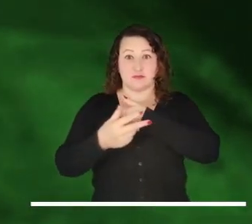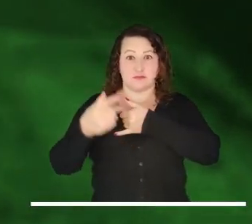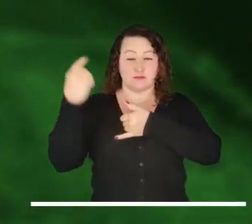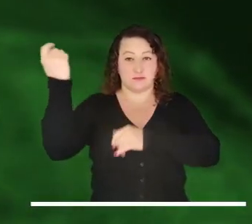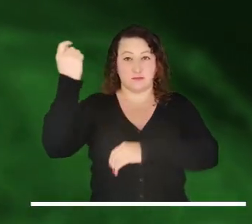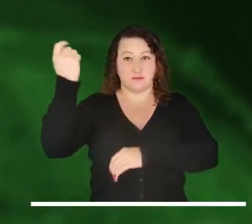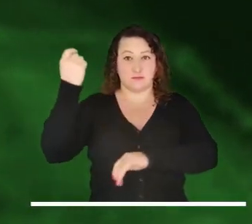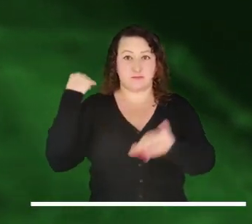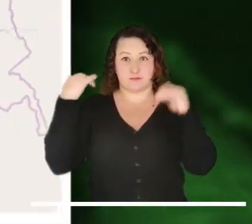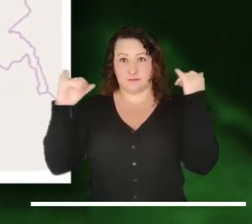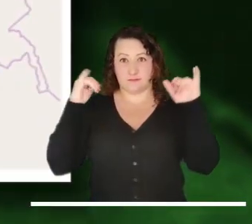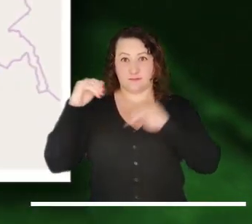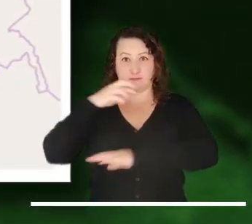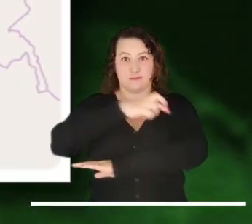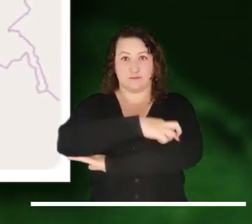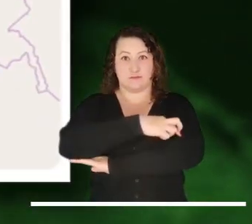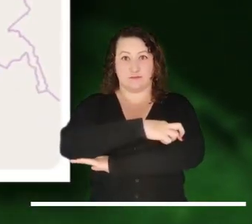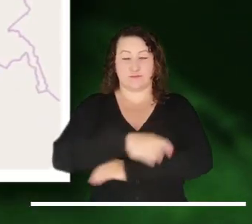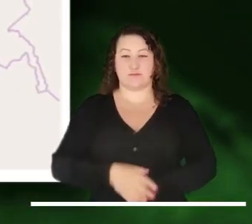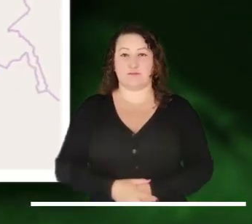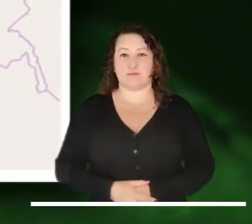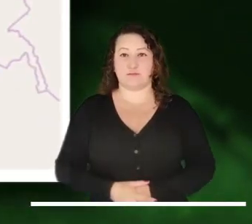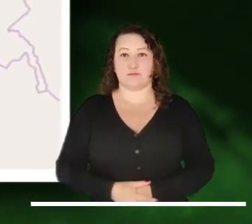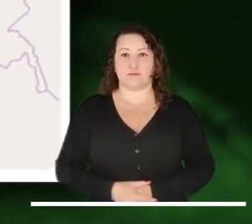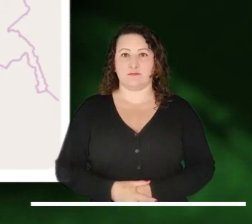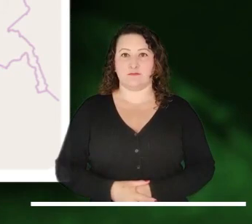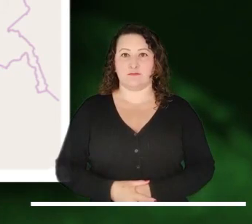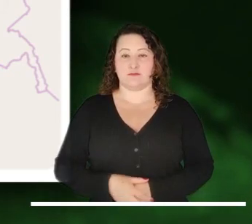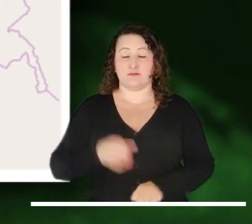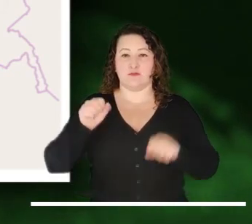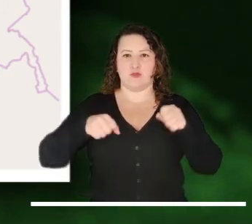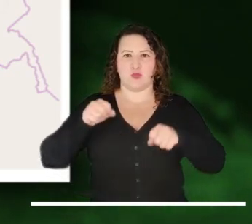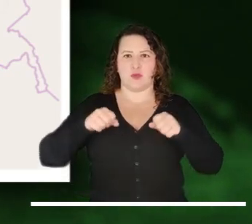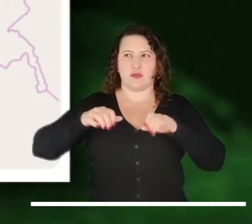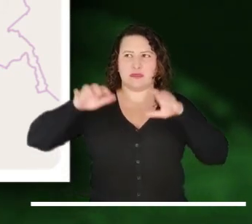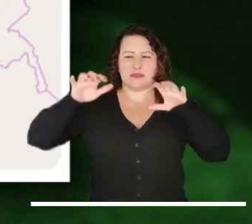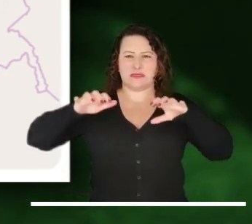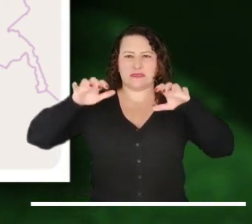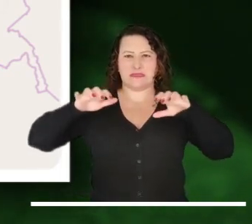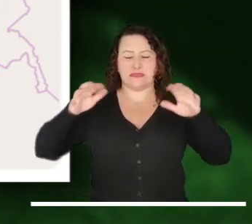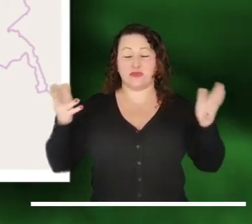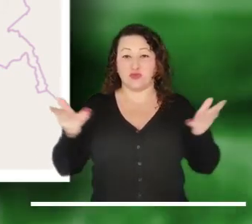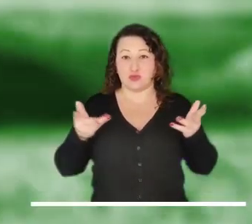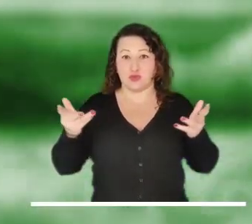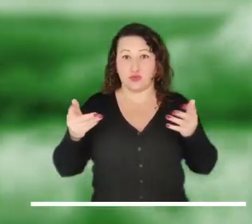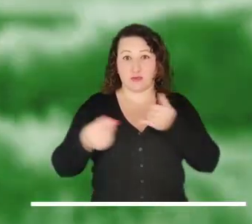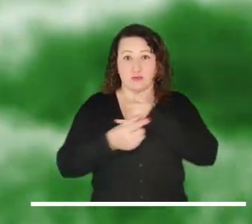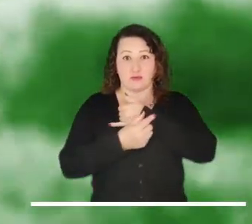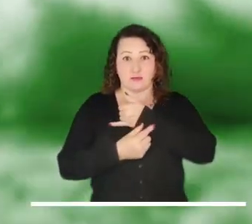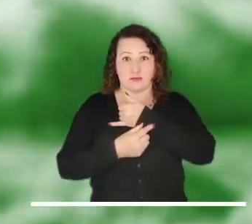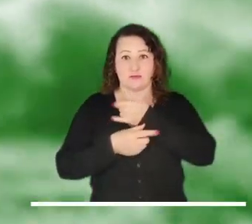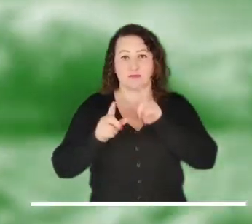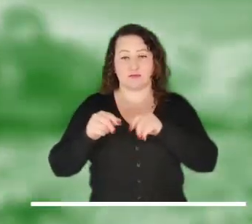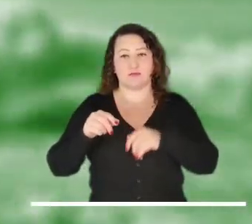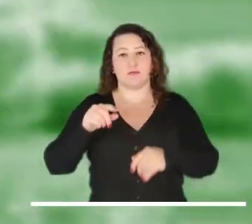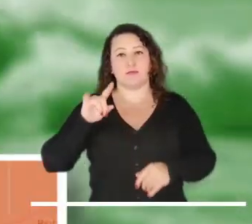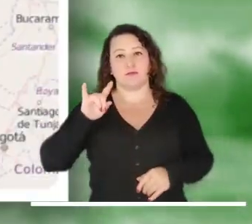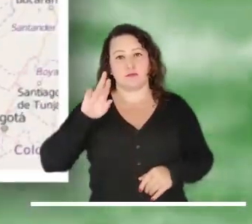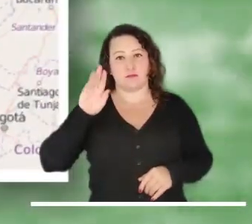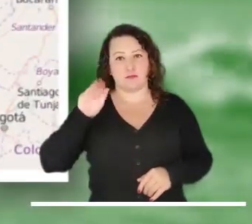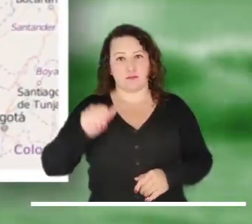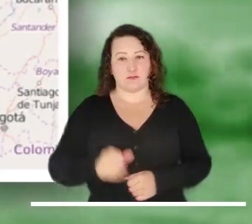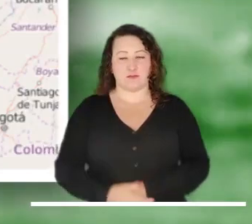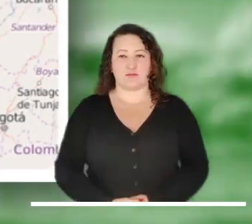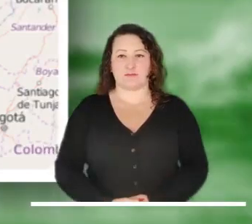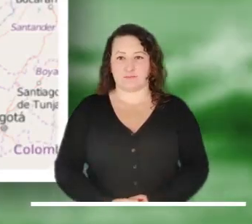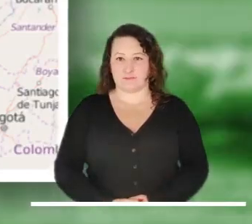Alerta roja por posibles deslizamientos en el Pacífico, los Andes, Meta, Casanare y Putumayo. Probabilidad